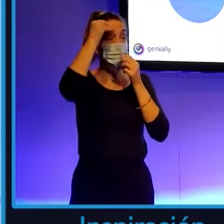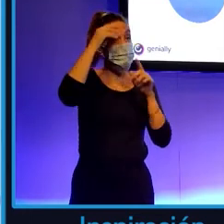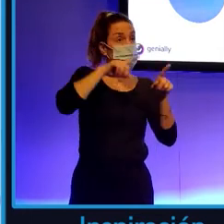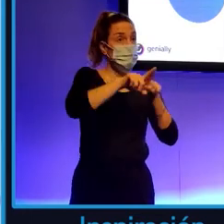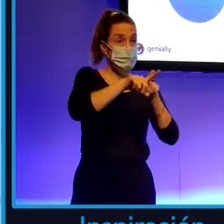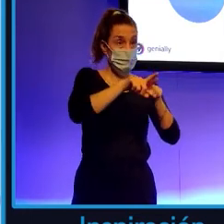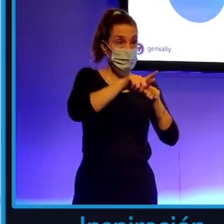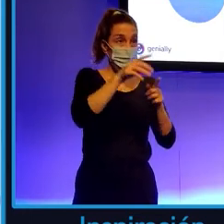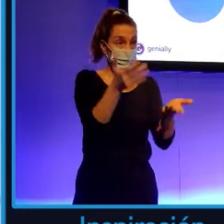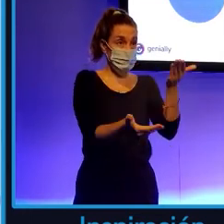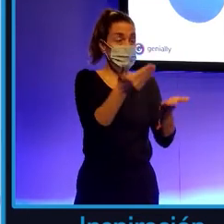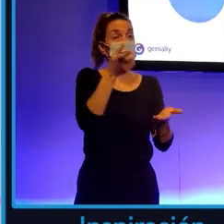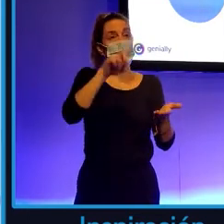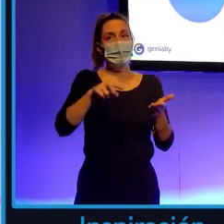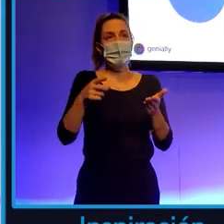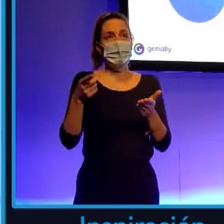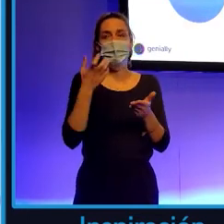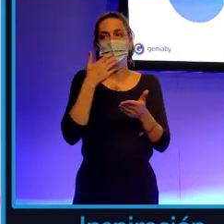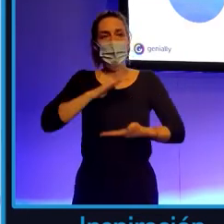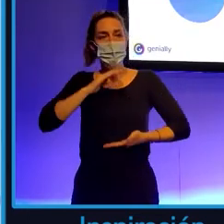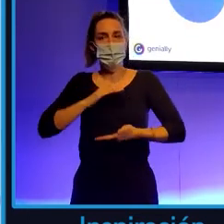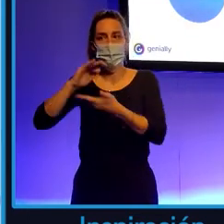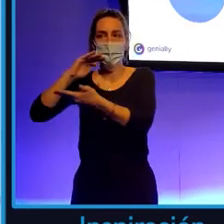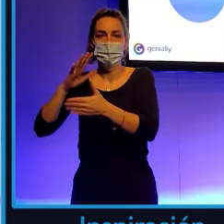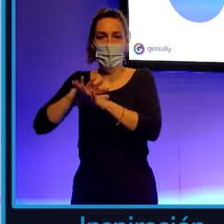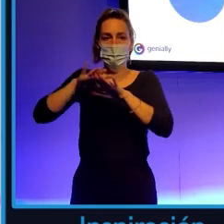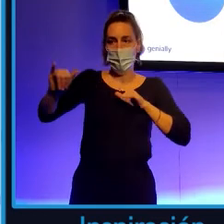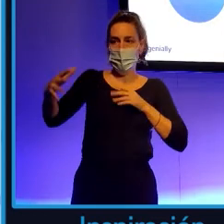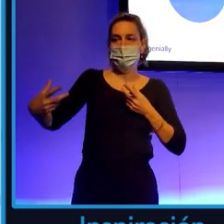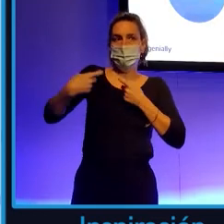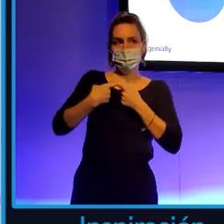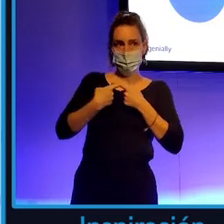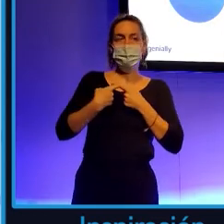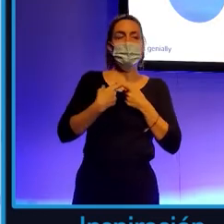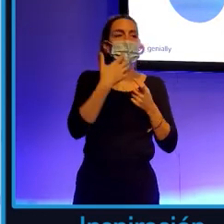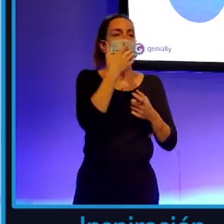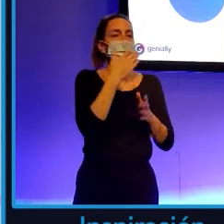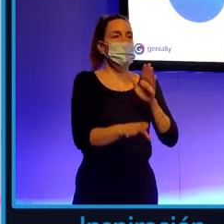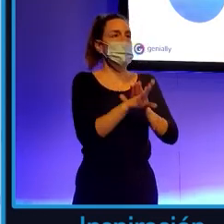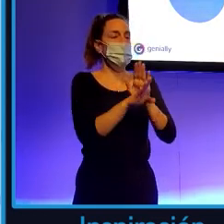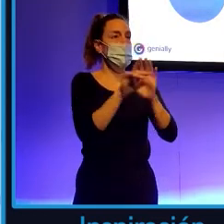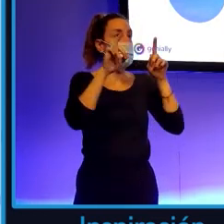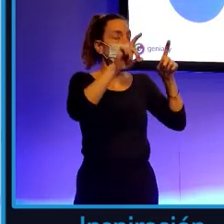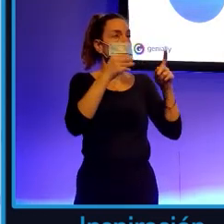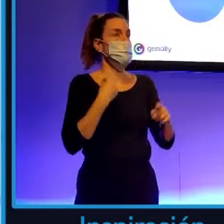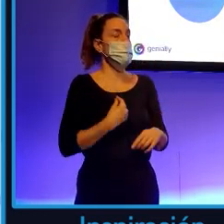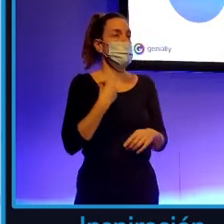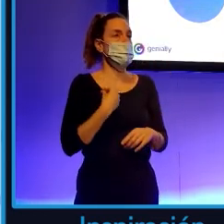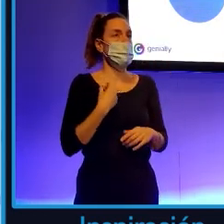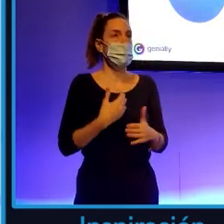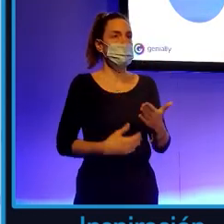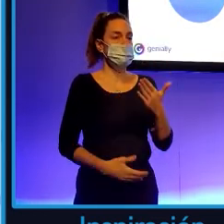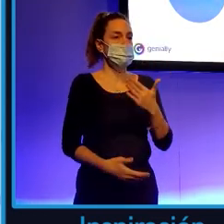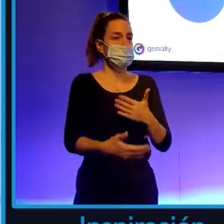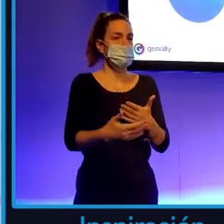complementarios hasta ahora si nos seguimos educando como lo que hemos estado